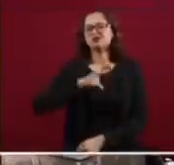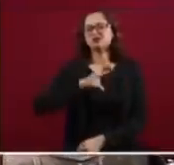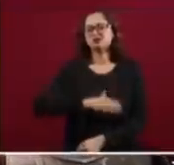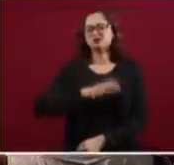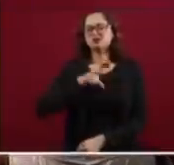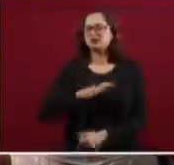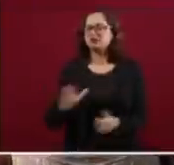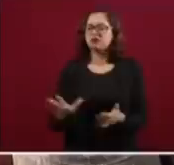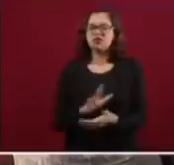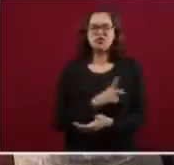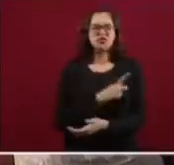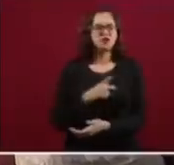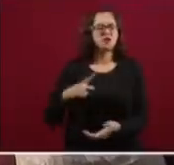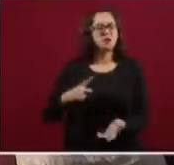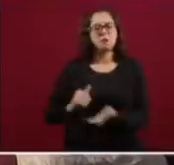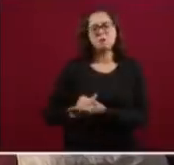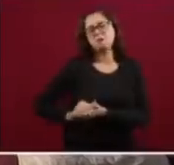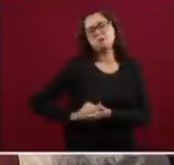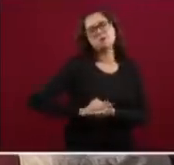y hay que desterrarla